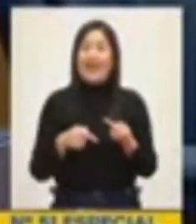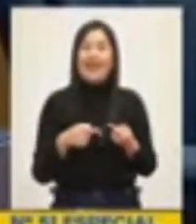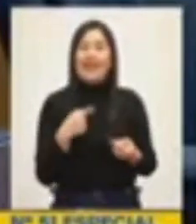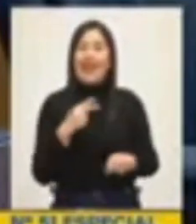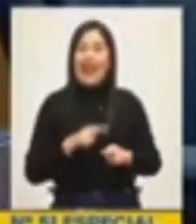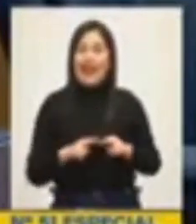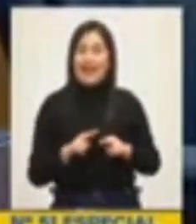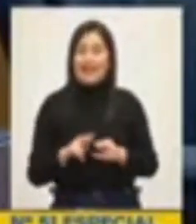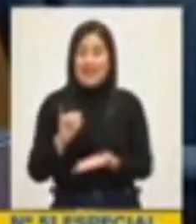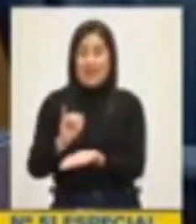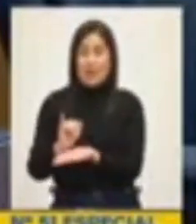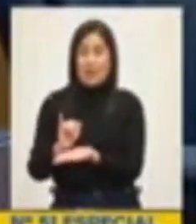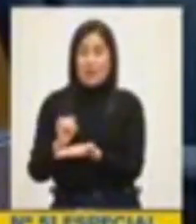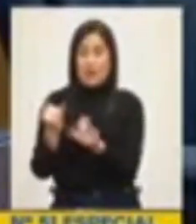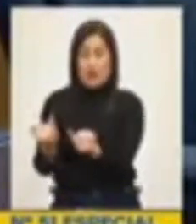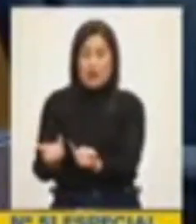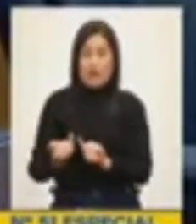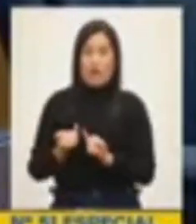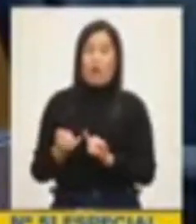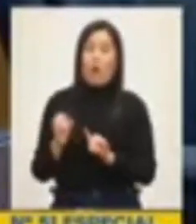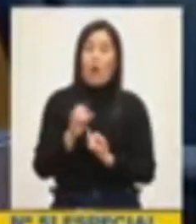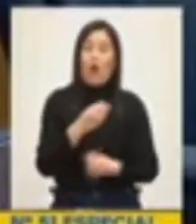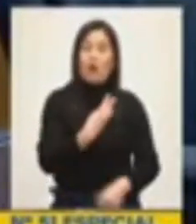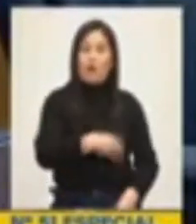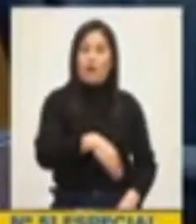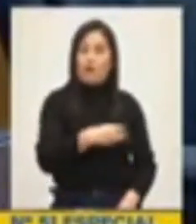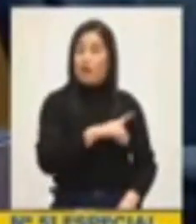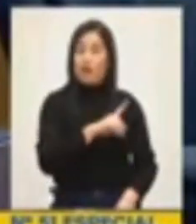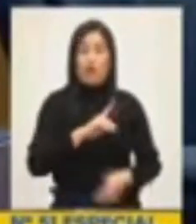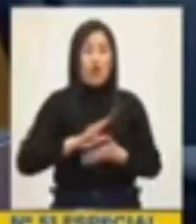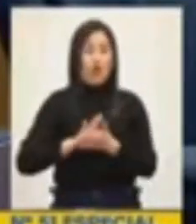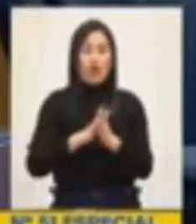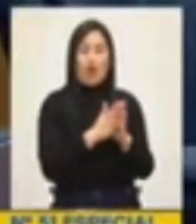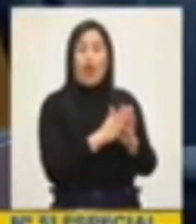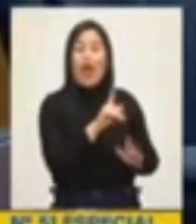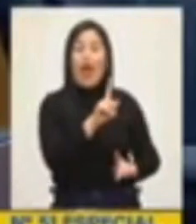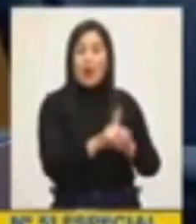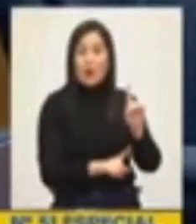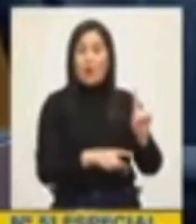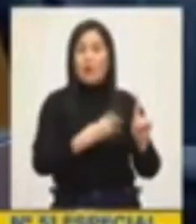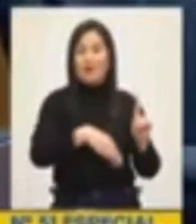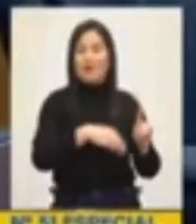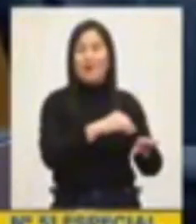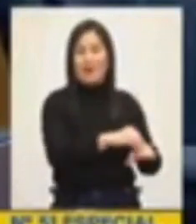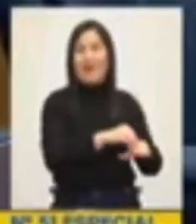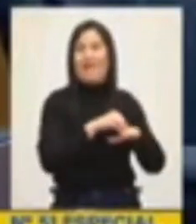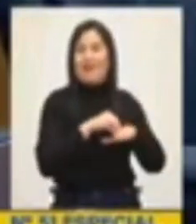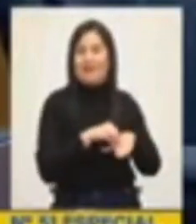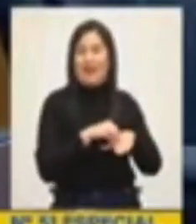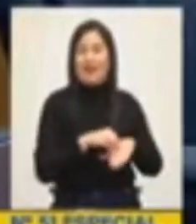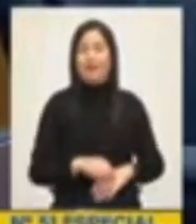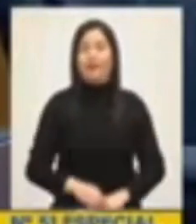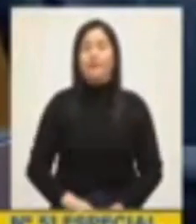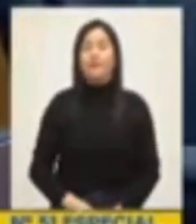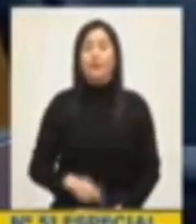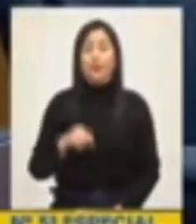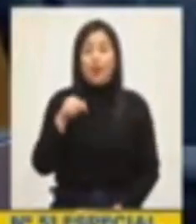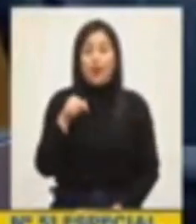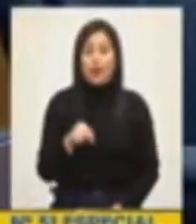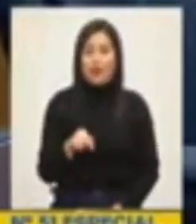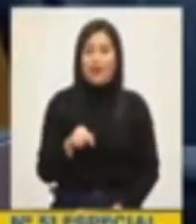nos informa con lo que algunos municipios, no todos, han hecho presente. Hoy día, sin duda, tenemos que pasar a